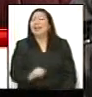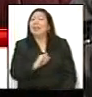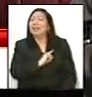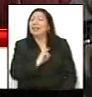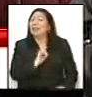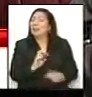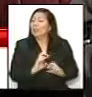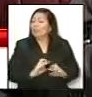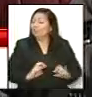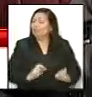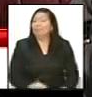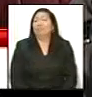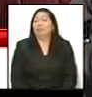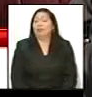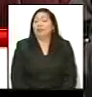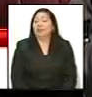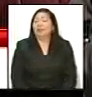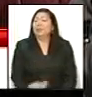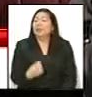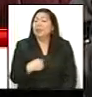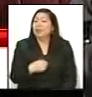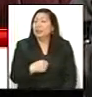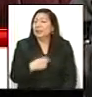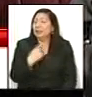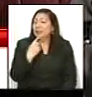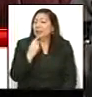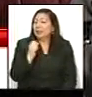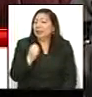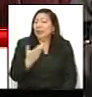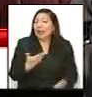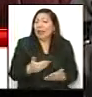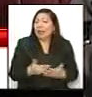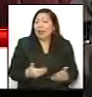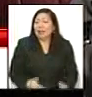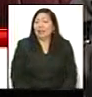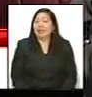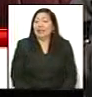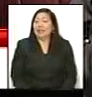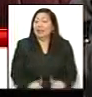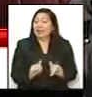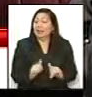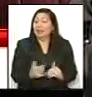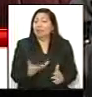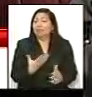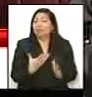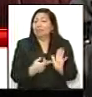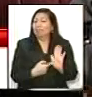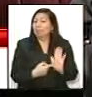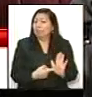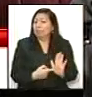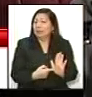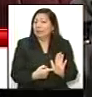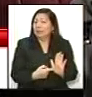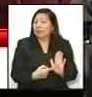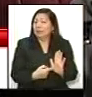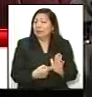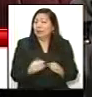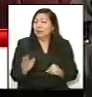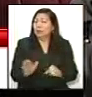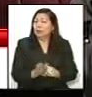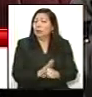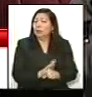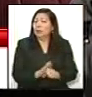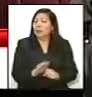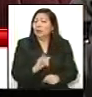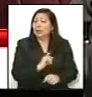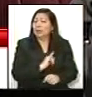del Parlamento. Y nosotros lo único que estamos haciendo es, antes de irnos, vamos a dejar el triste legado de horadar la soberanía